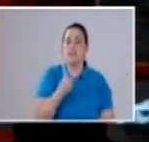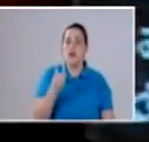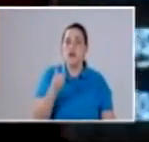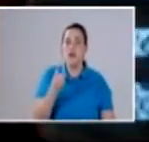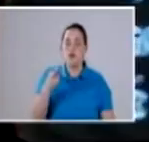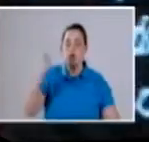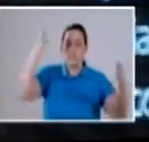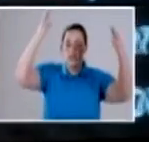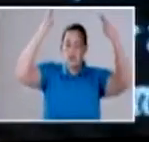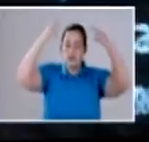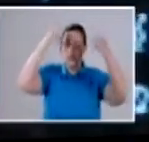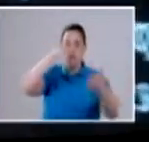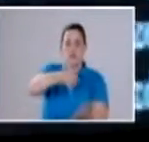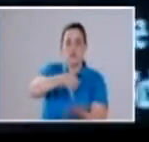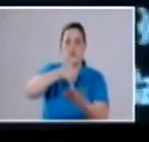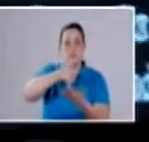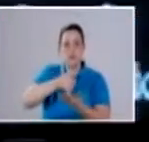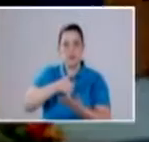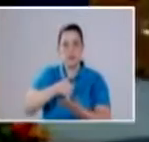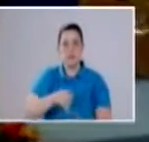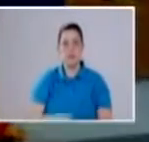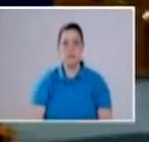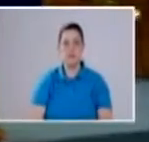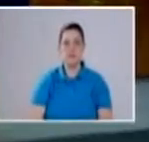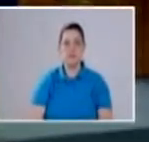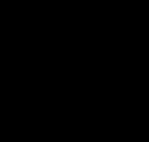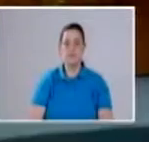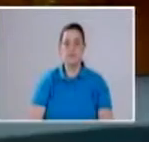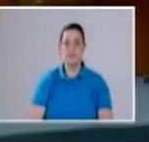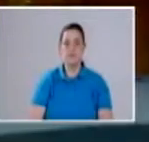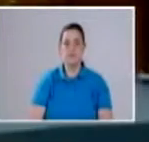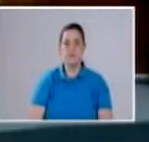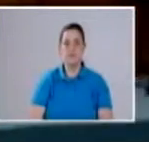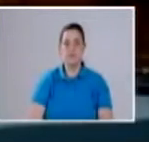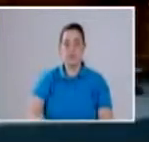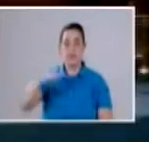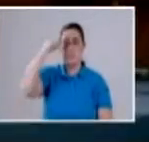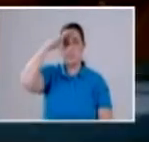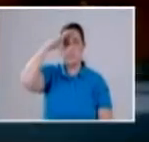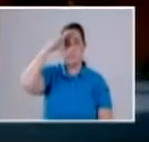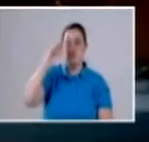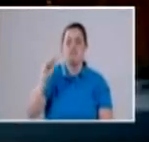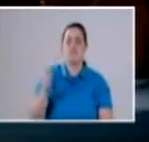corona, una medalla, eso es lo que él espera. ¿Y el soldado qué espera?